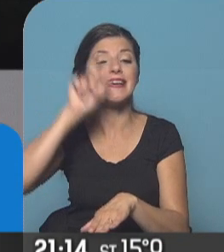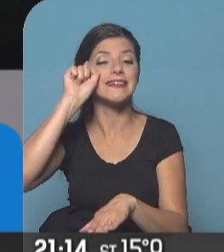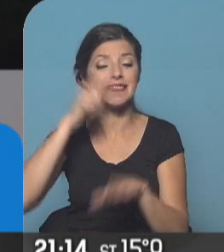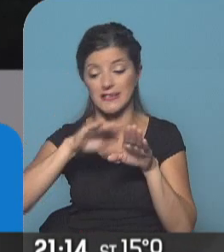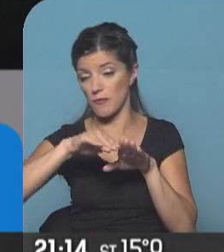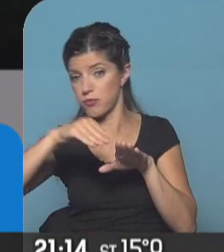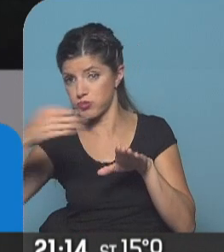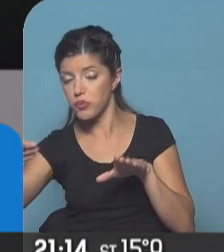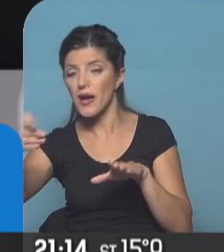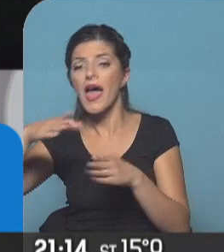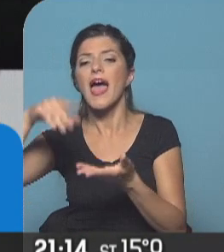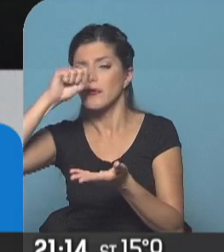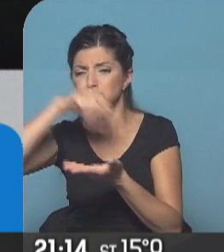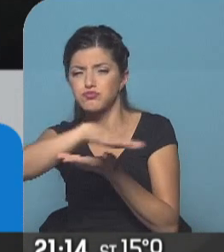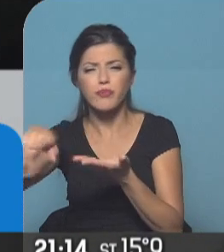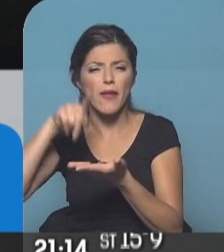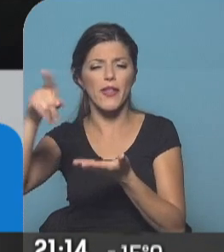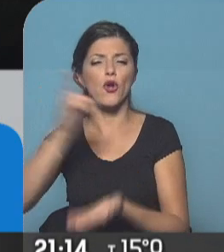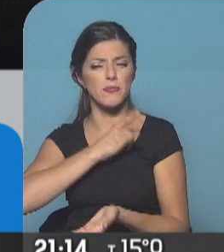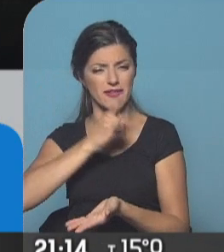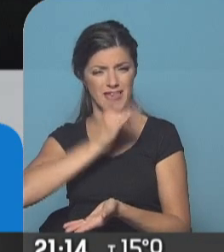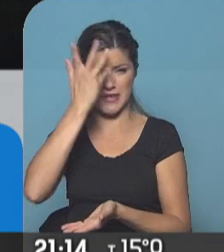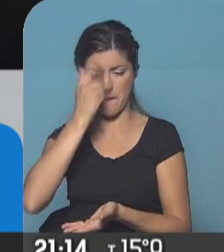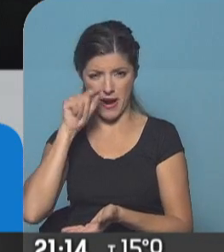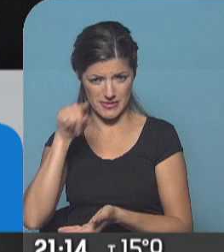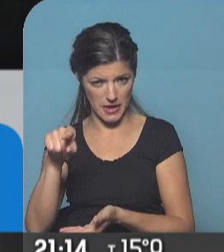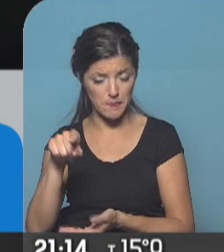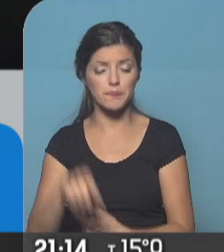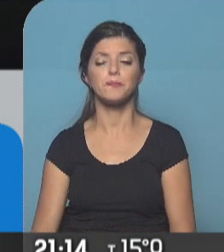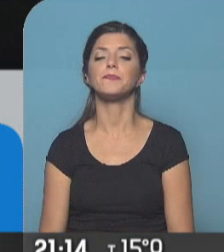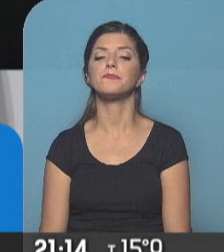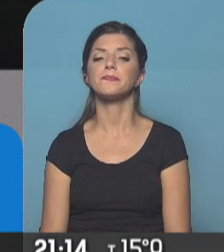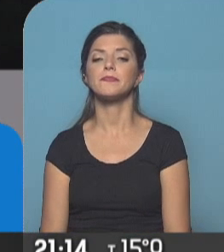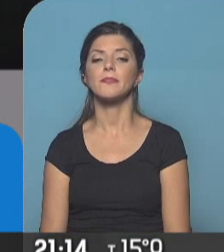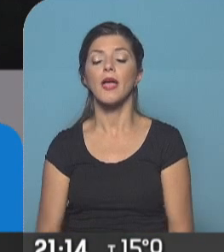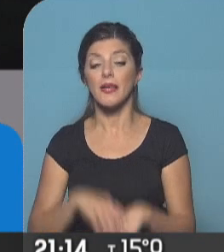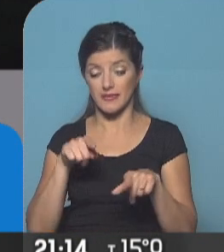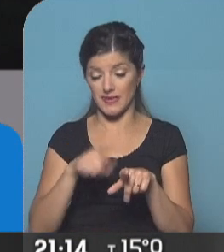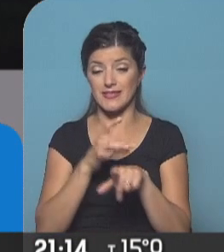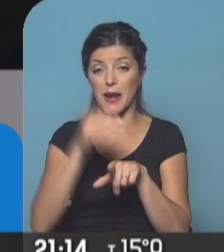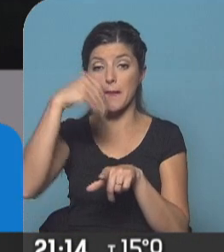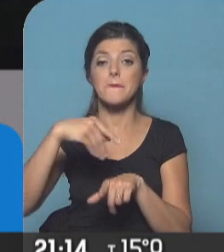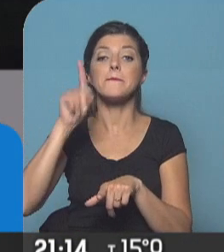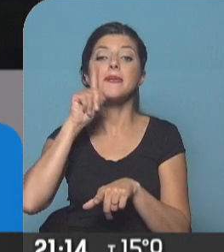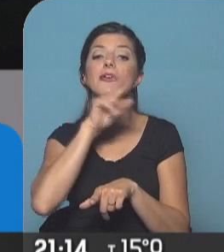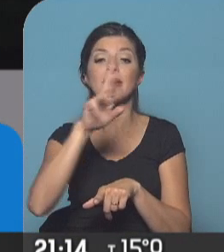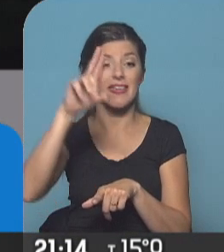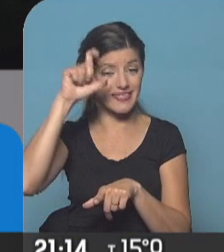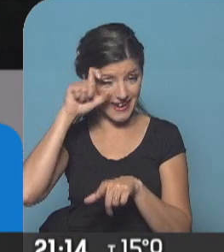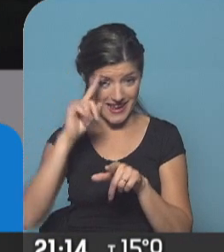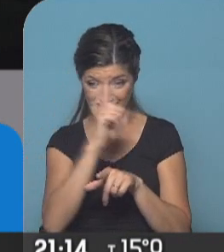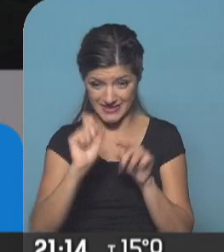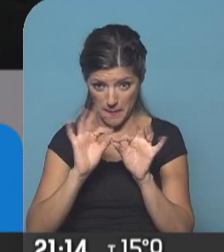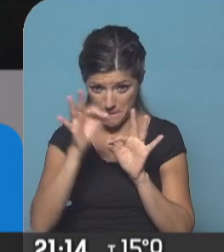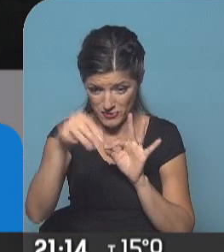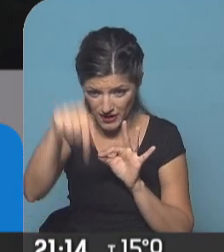san martín estamos también sobre la avenida mitre a 60 a 100 metros de donde se está originando el siniestro en este